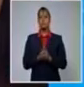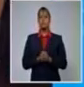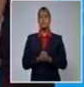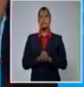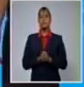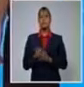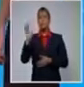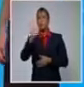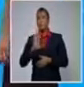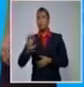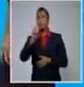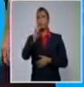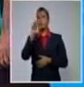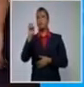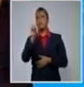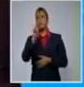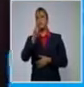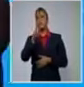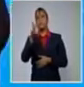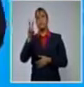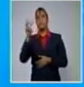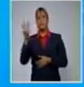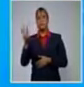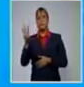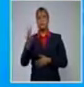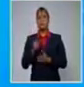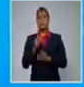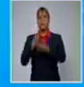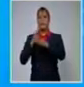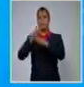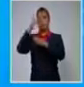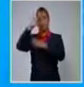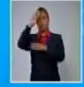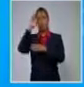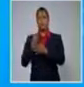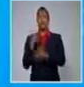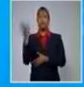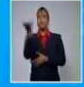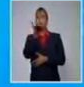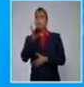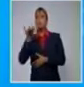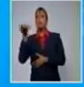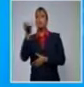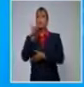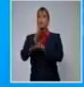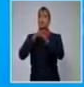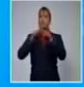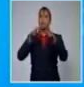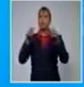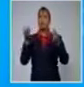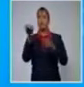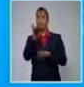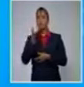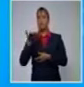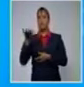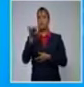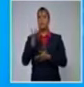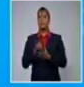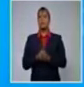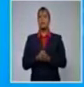y 23 grados Celsius, 24 grados en Santiago de Cuba. Los vientos serán variables débiles en la región oriental y en el occidente y